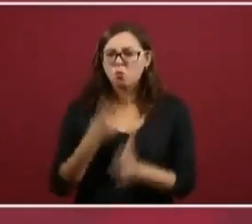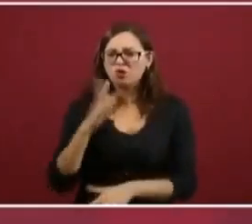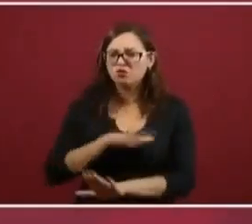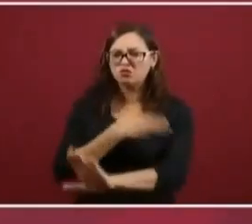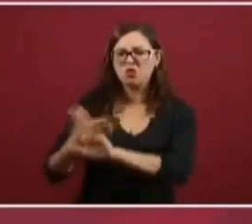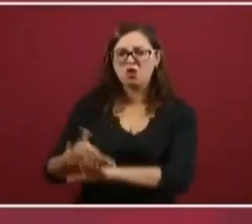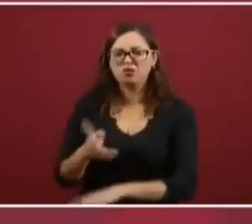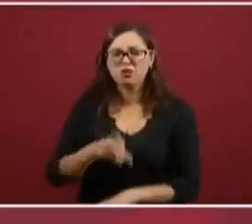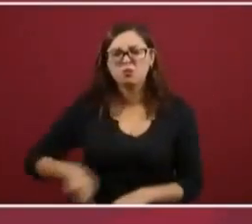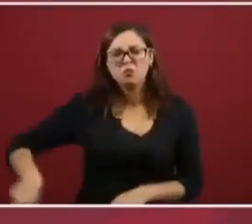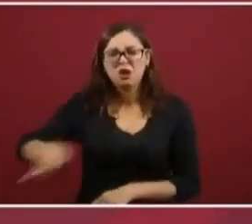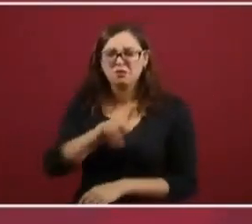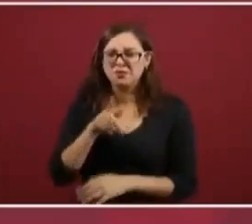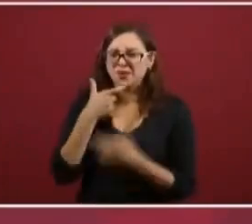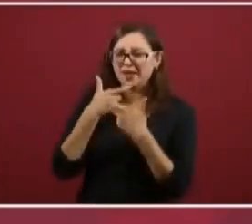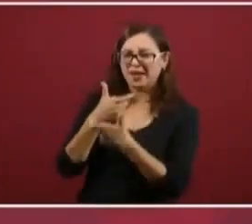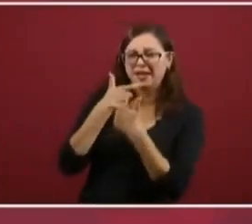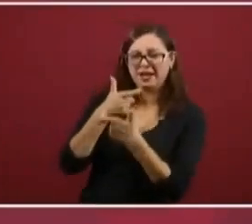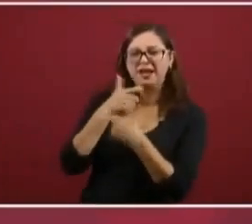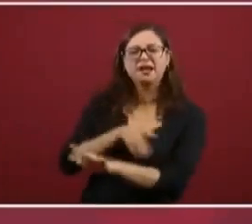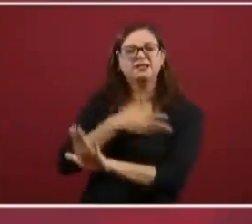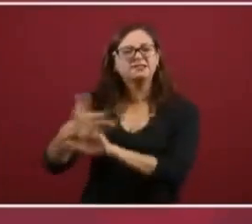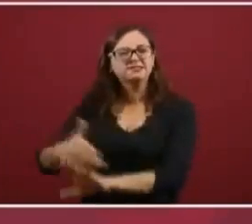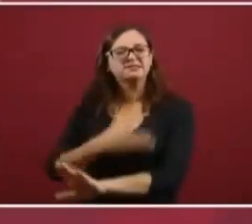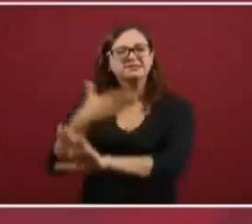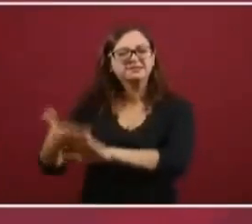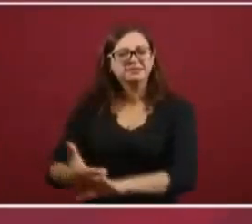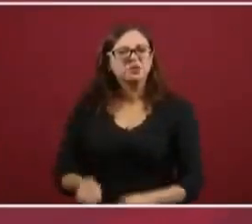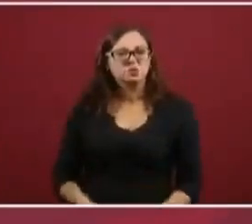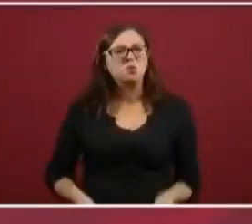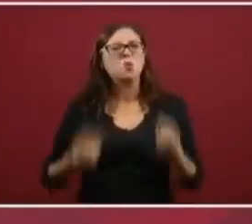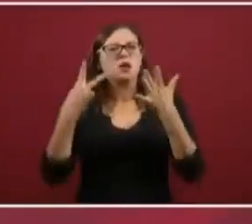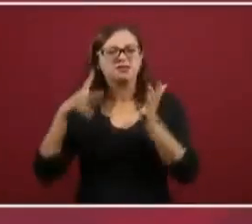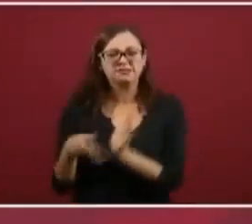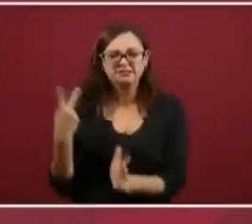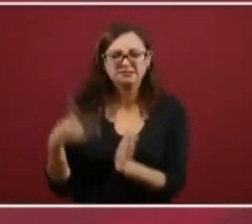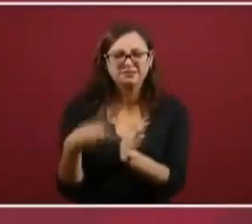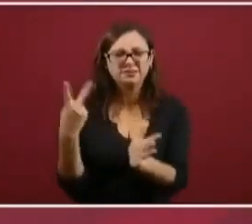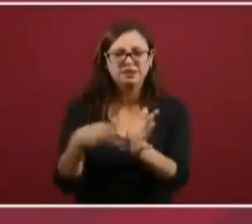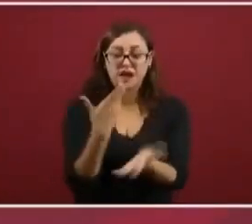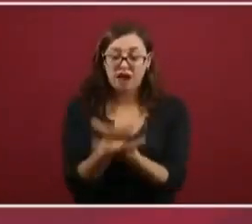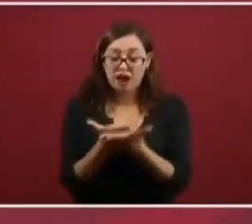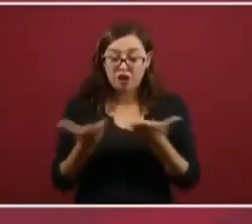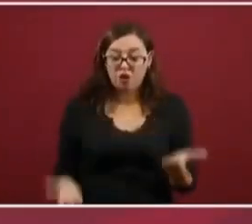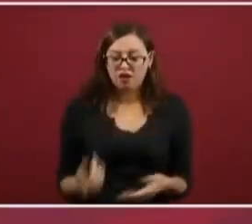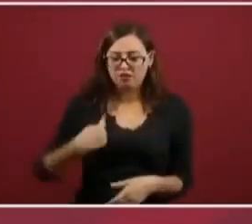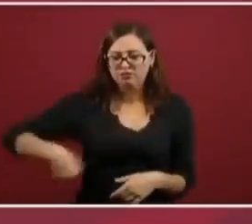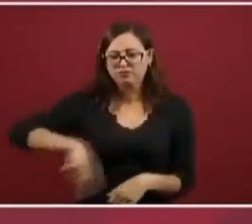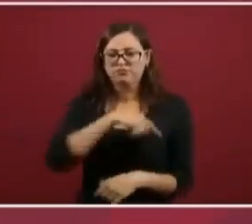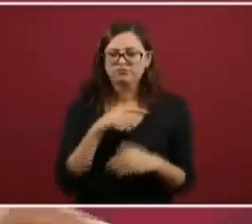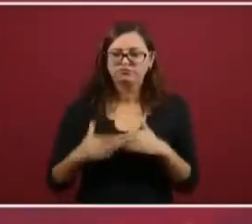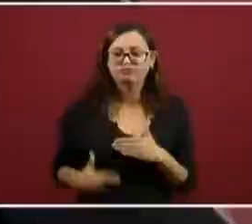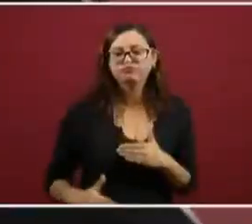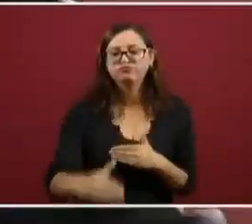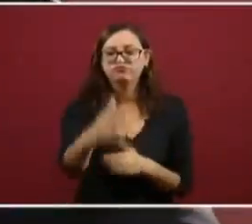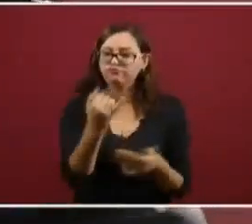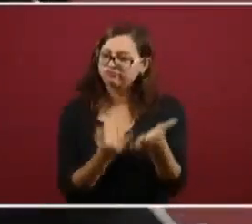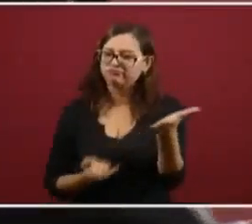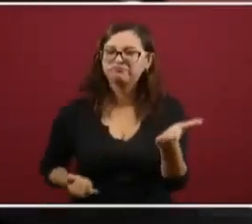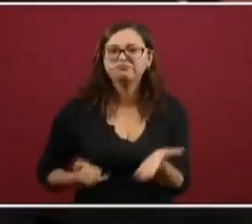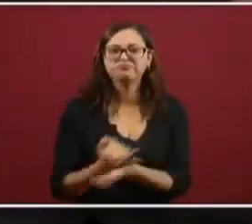pueblo entonces por eso decidimos vamos hacia adelante porque si